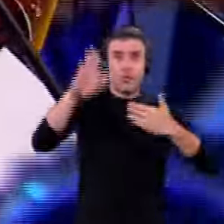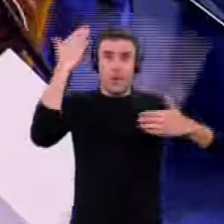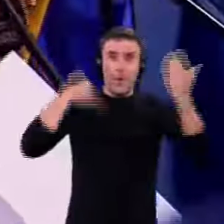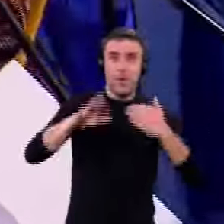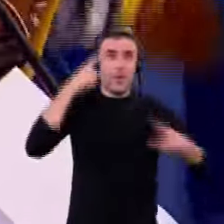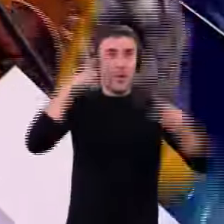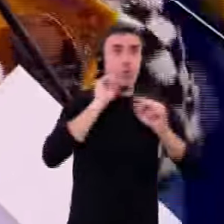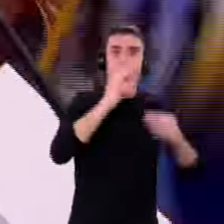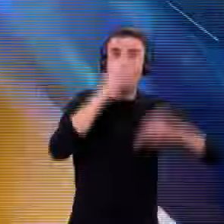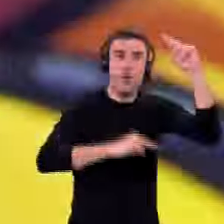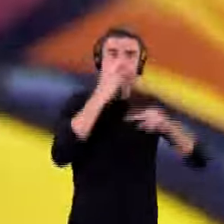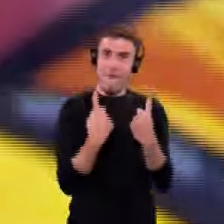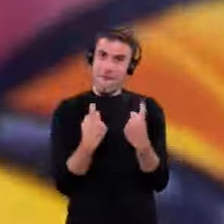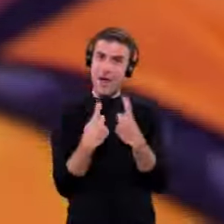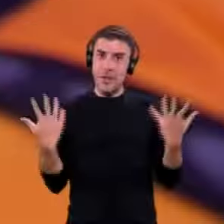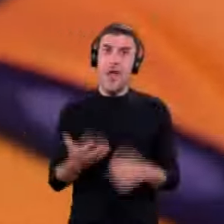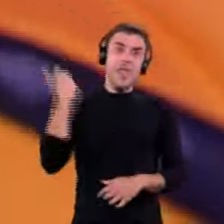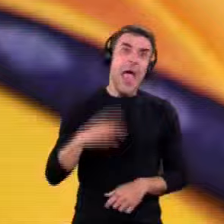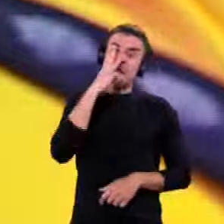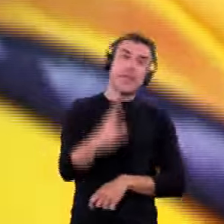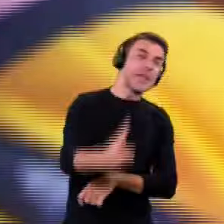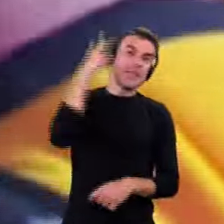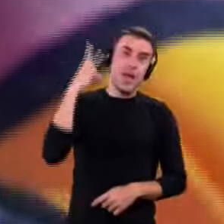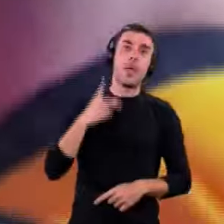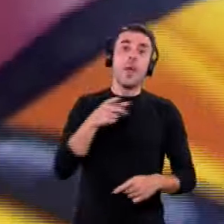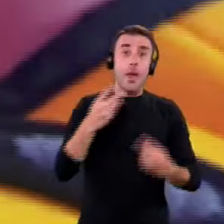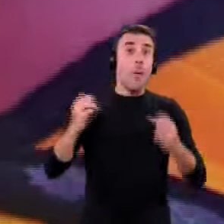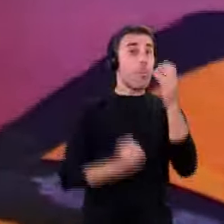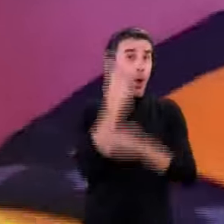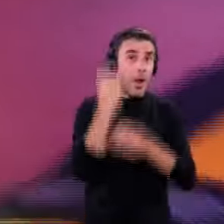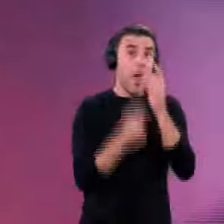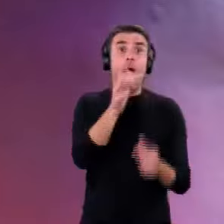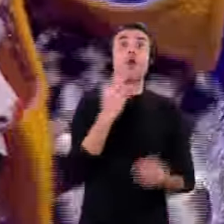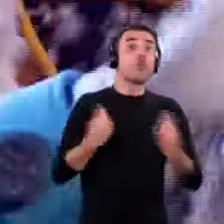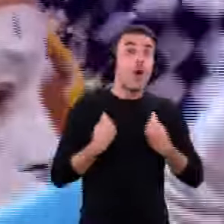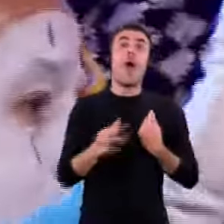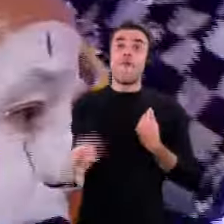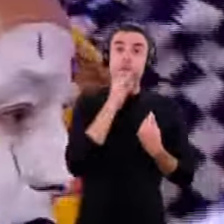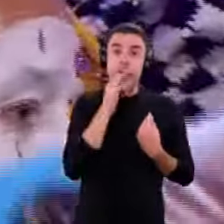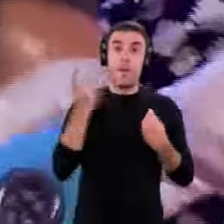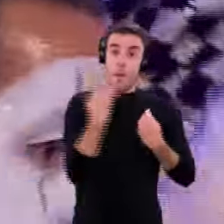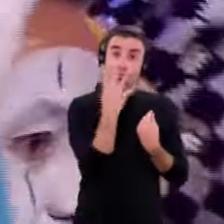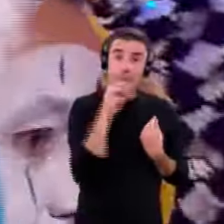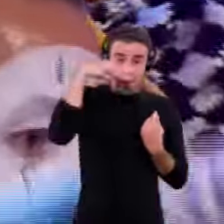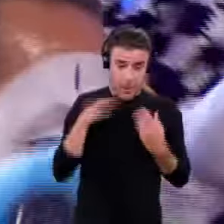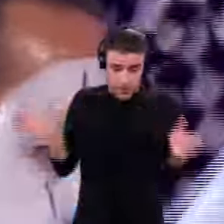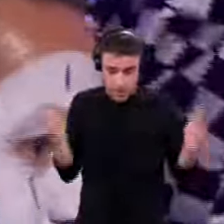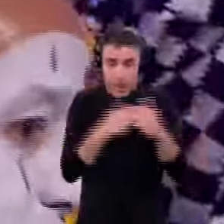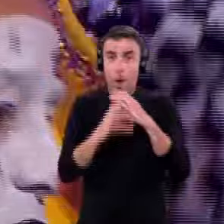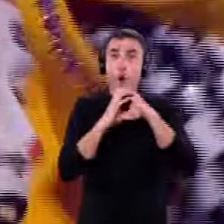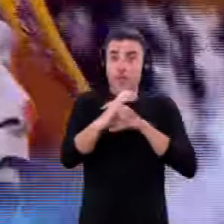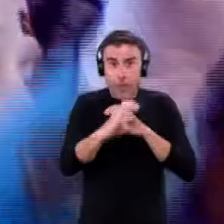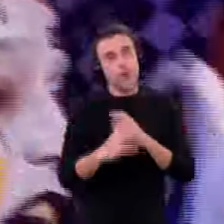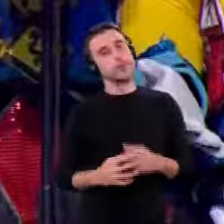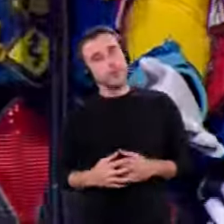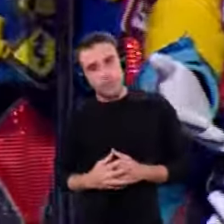hacer sus construcciones. Ya van 3 años del volcán y viviendo aún están en 40 metros de